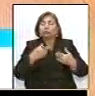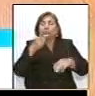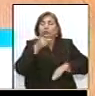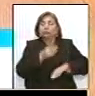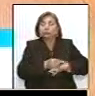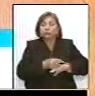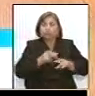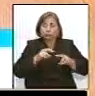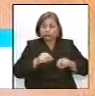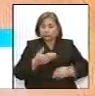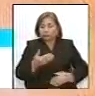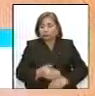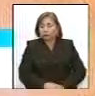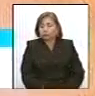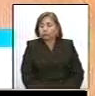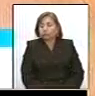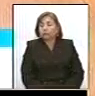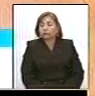a investigarse en la comisión.